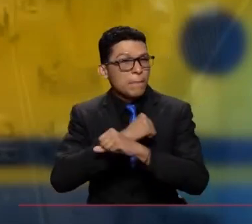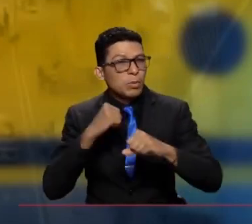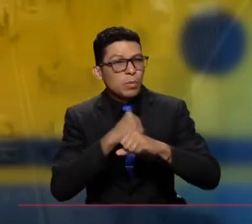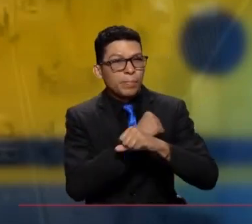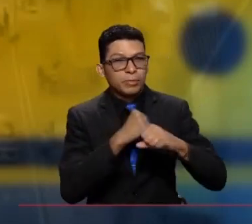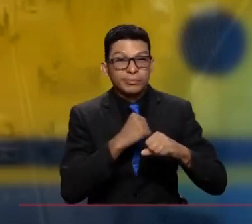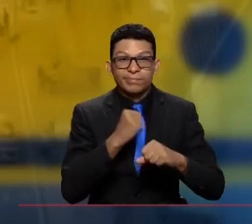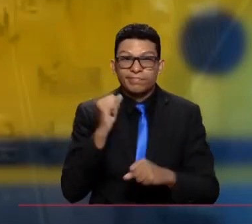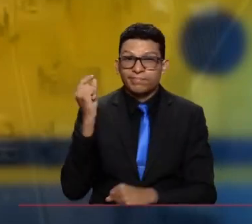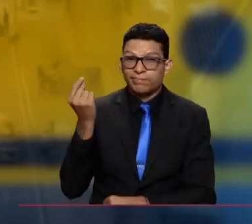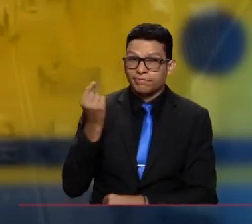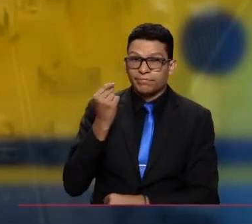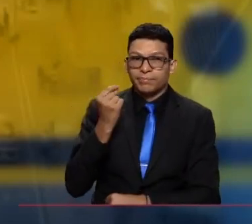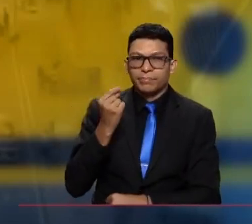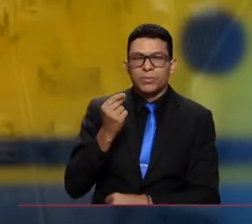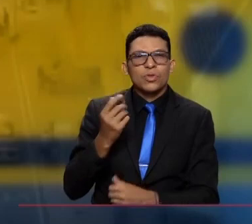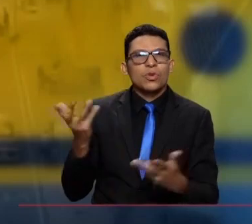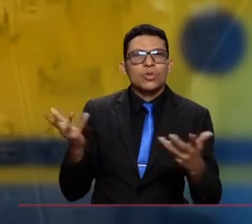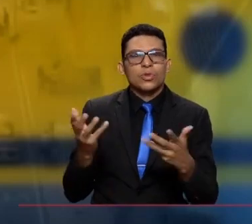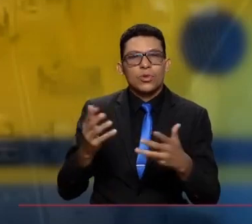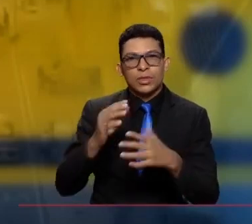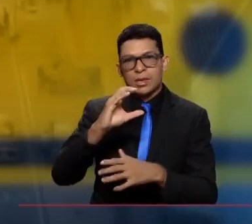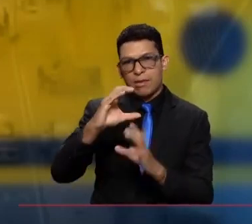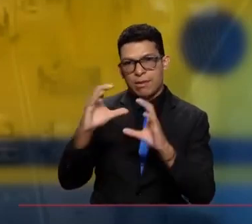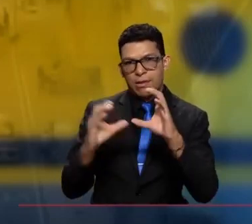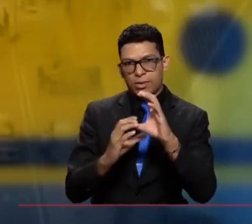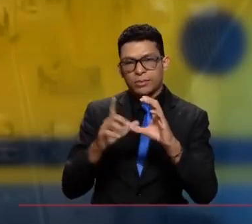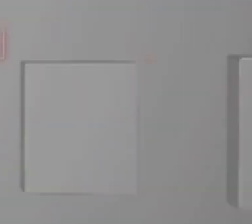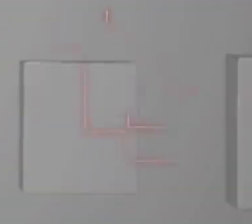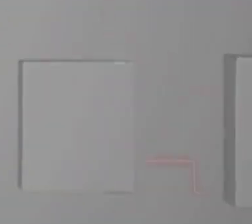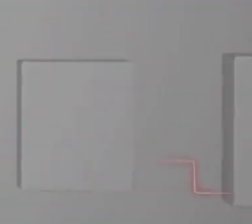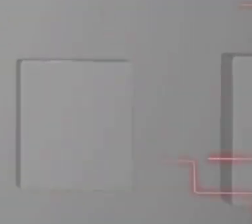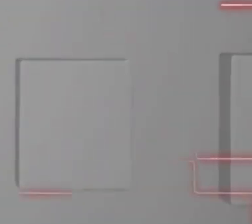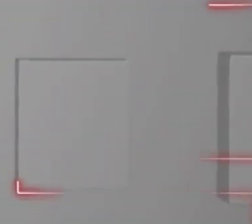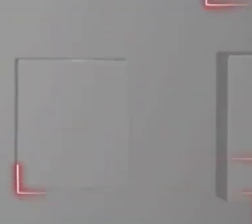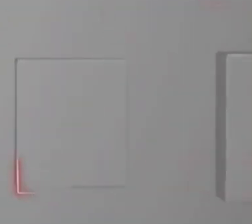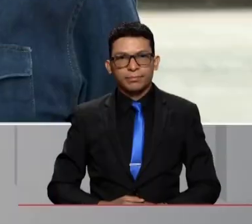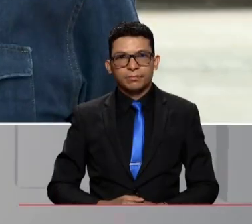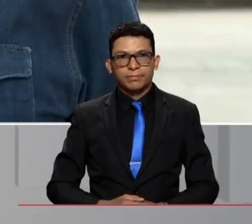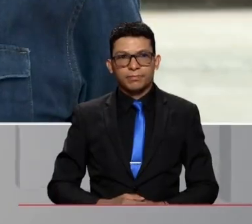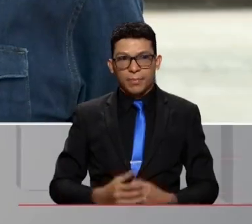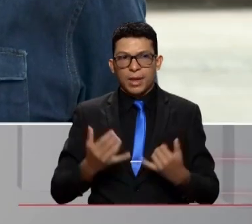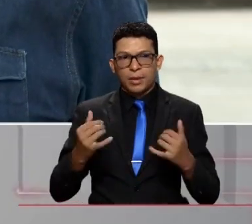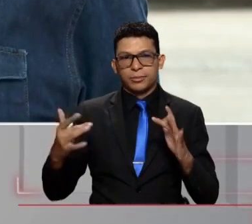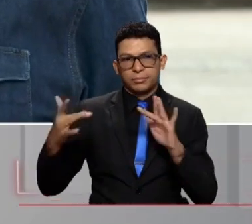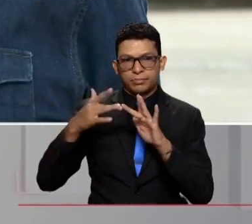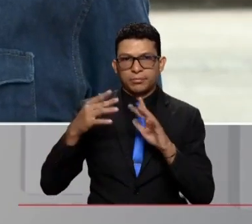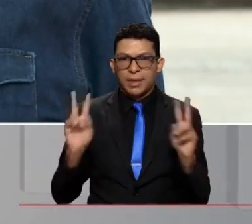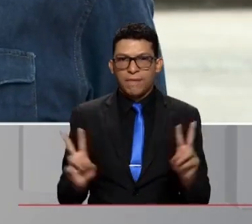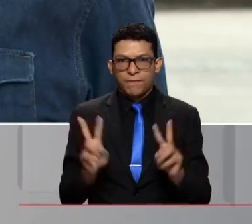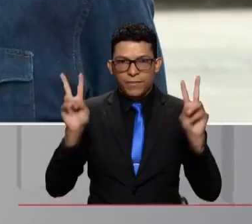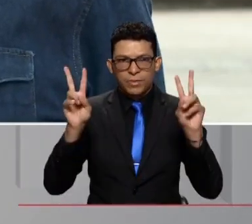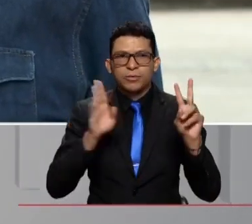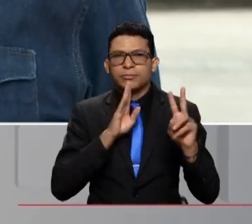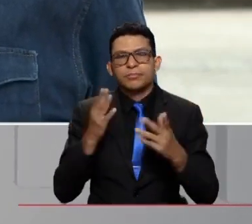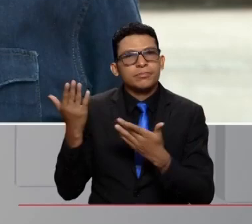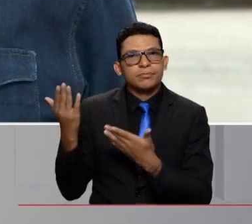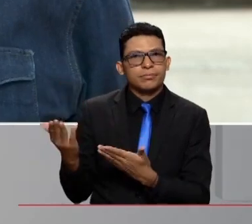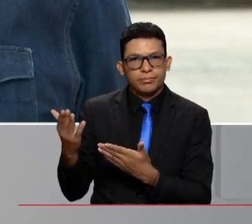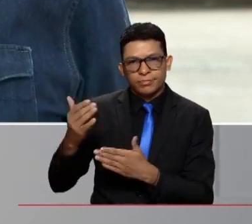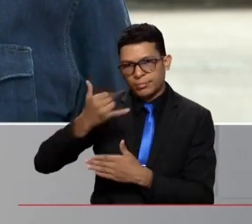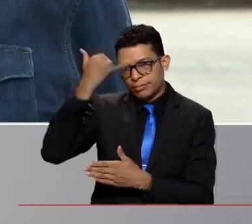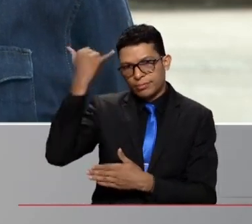en las últimas horas, como los registrados en Timba, Cauca y Jamundí, Valle del Cauca. A esta hora se conecta con nosotros precisamente el primer mandatario